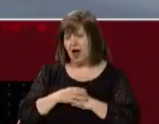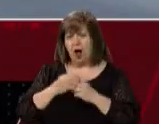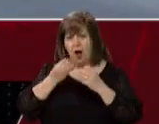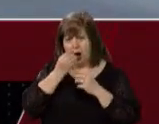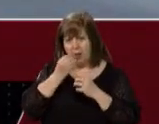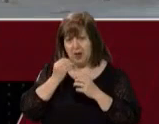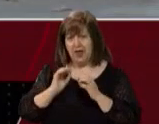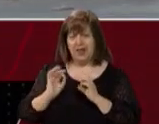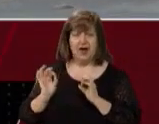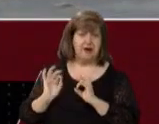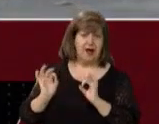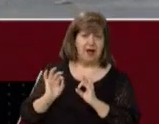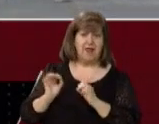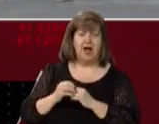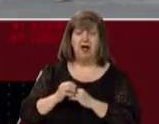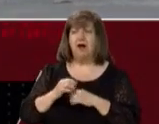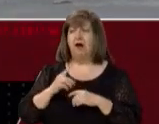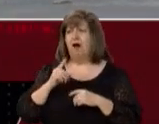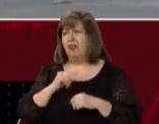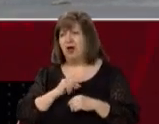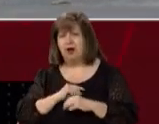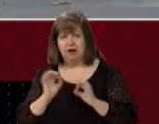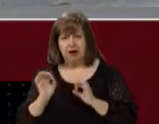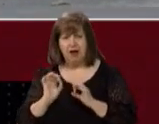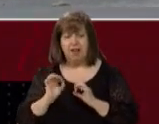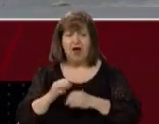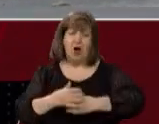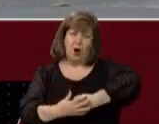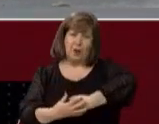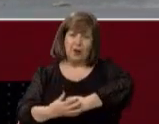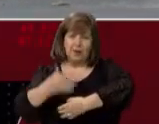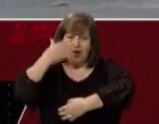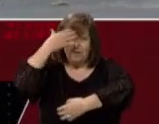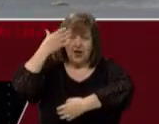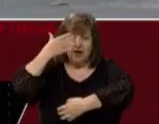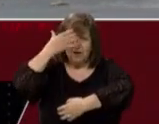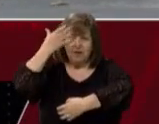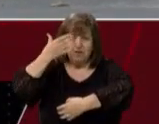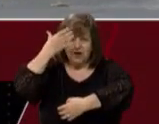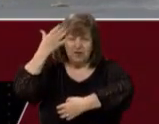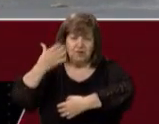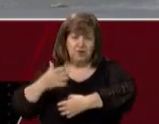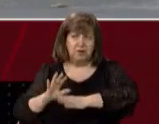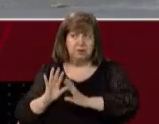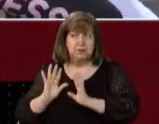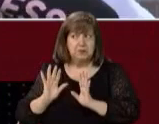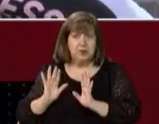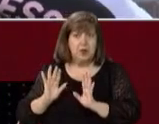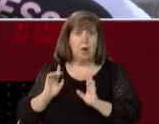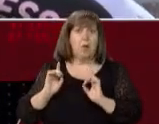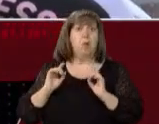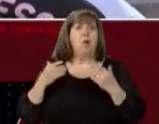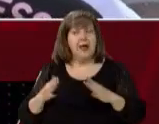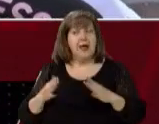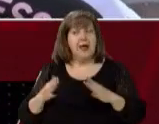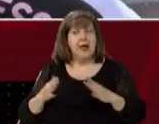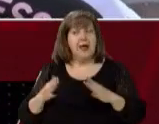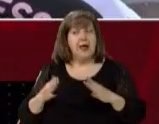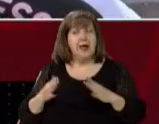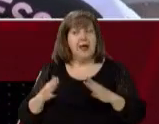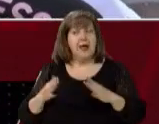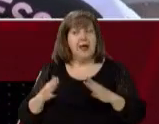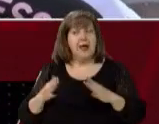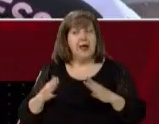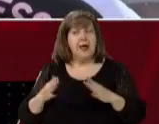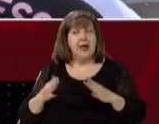del alimento, o quejido, o en los lactantes pequeños fiebre elevada, entonces uno puede esperar y